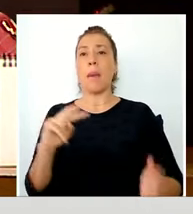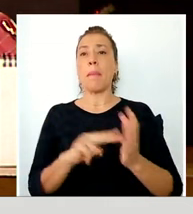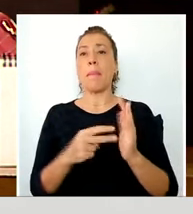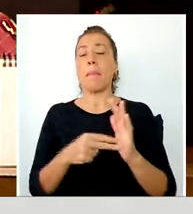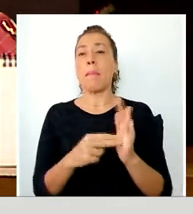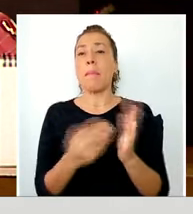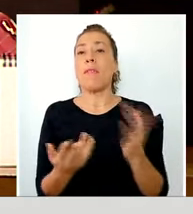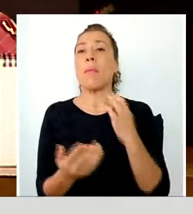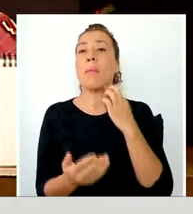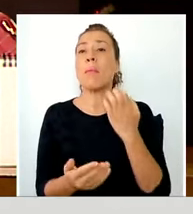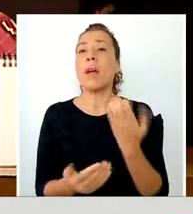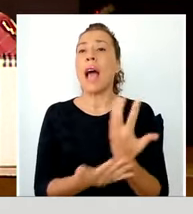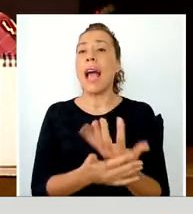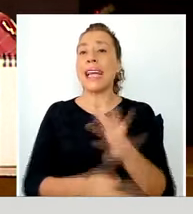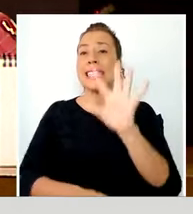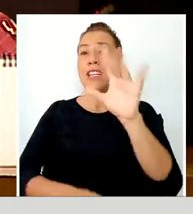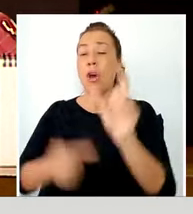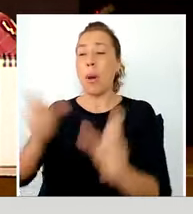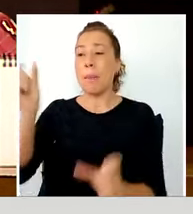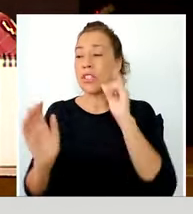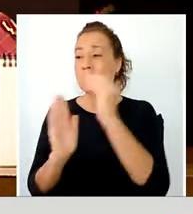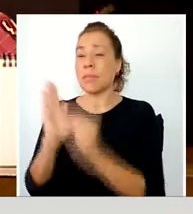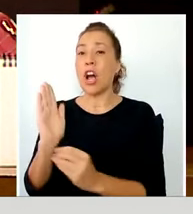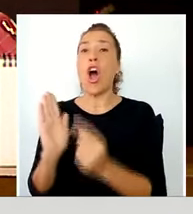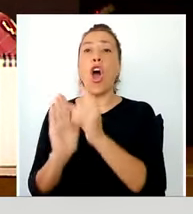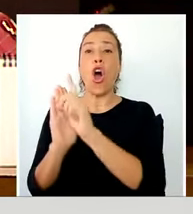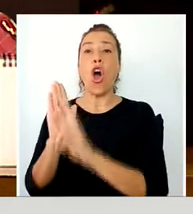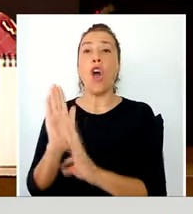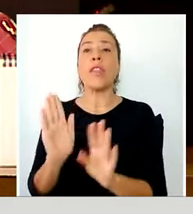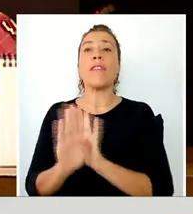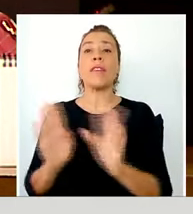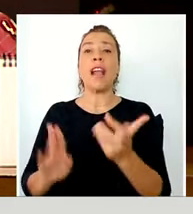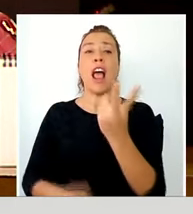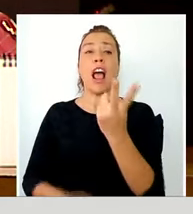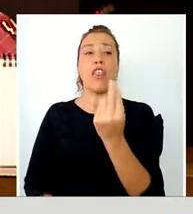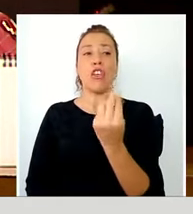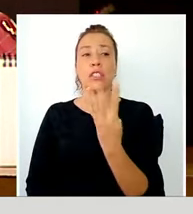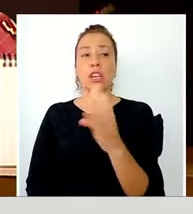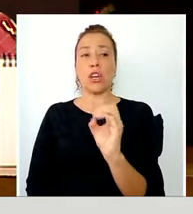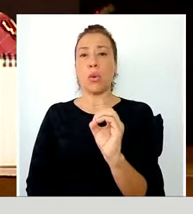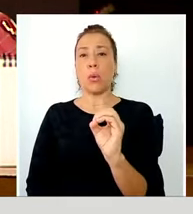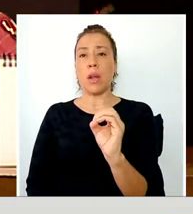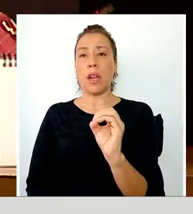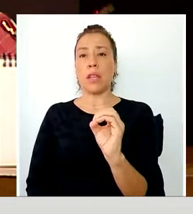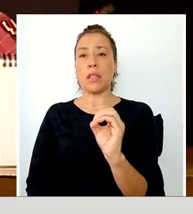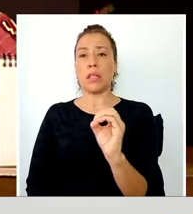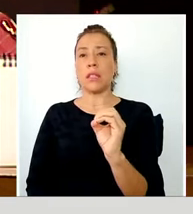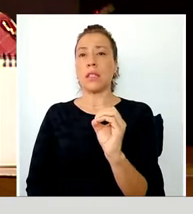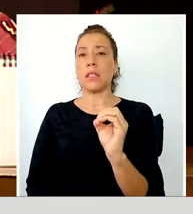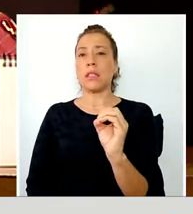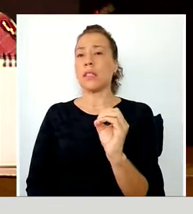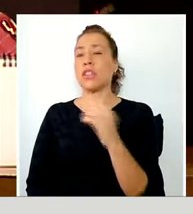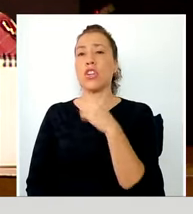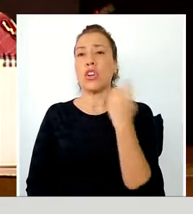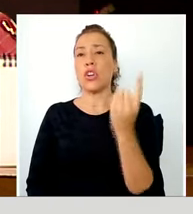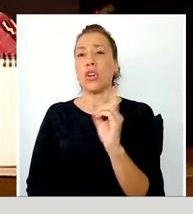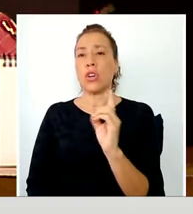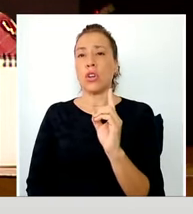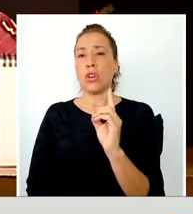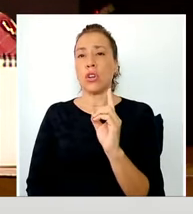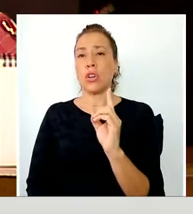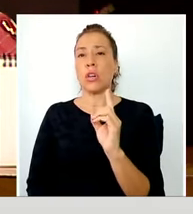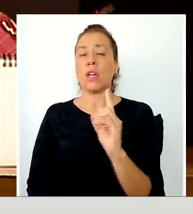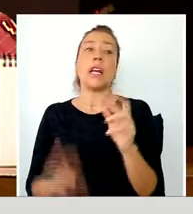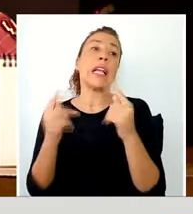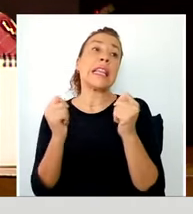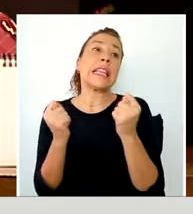tengo cinco inscritos y la orden del día hasta las 12:40 por lo tanto tampoco vamos a alcanzar pero tratemos de regar el